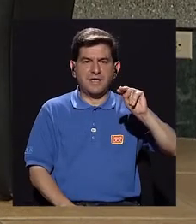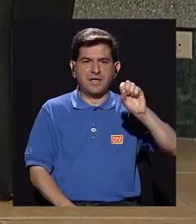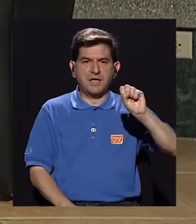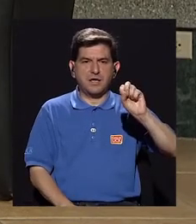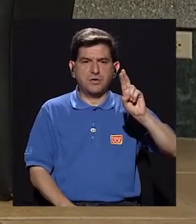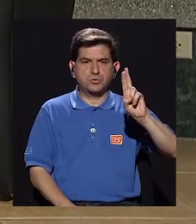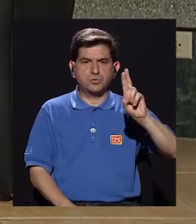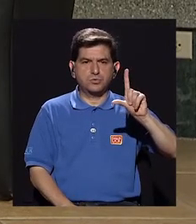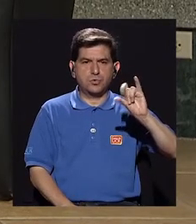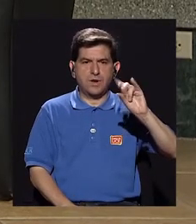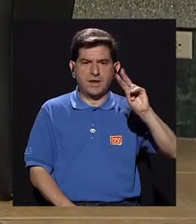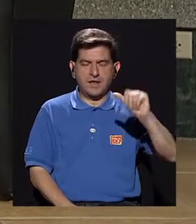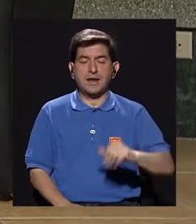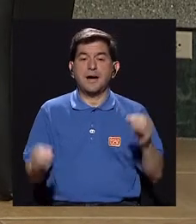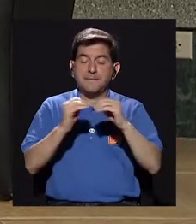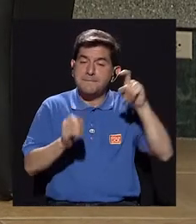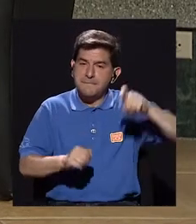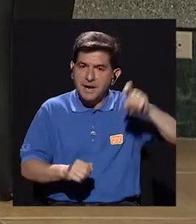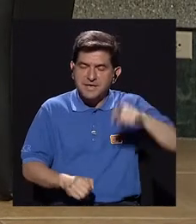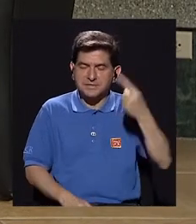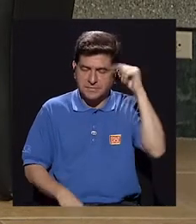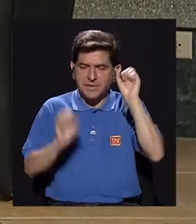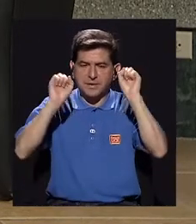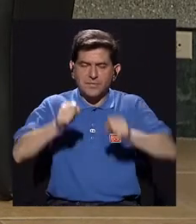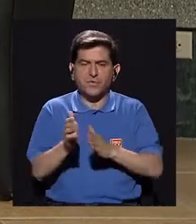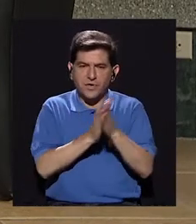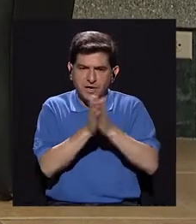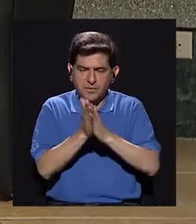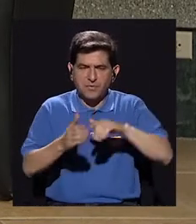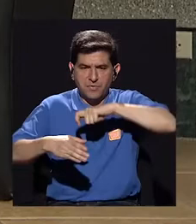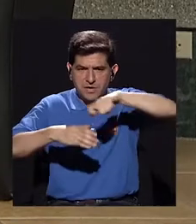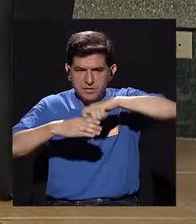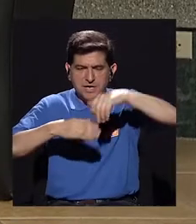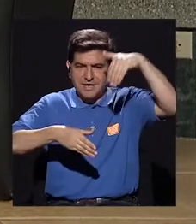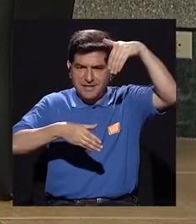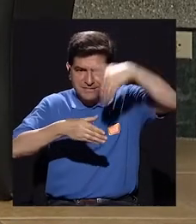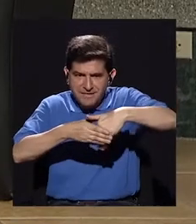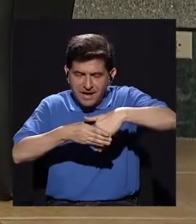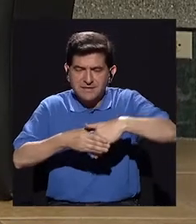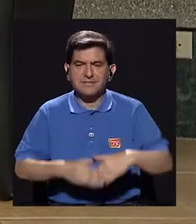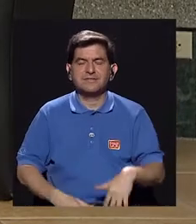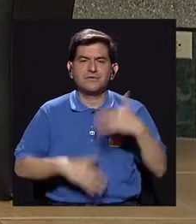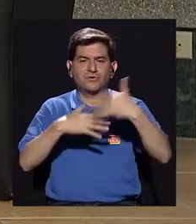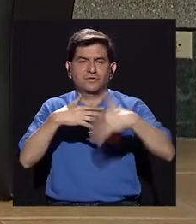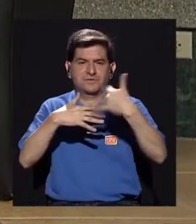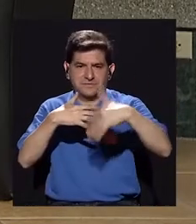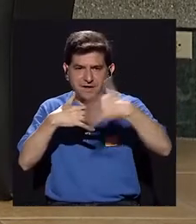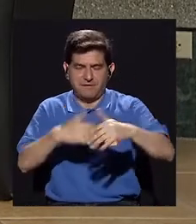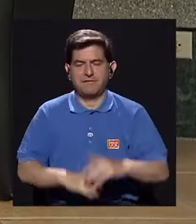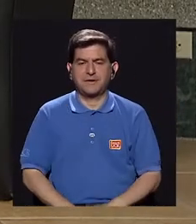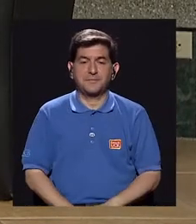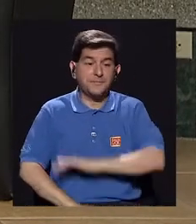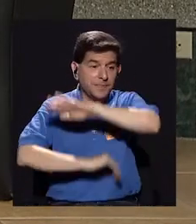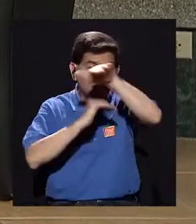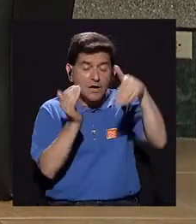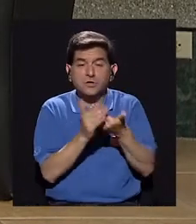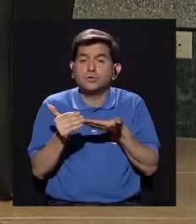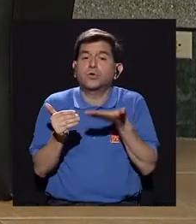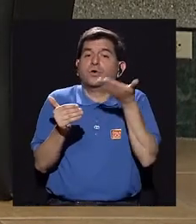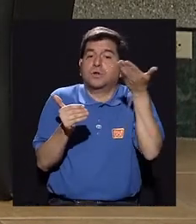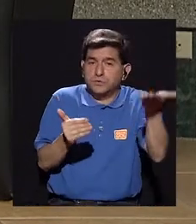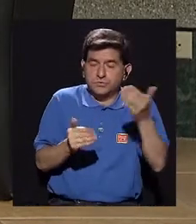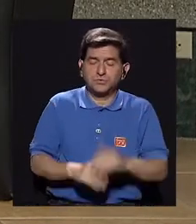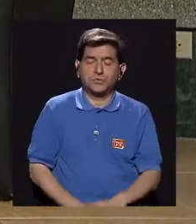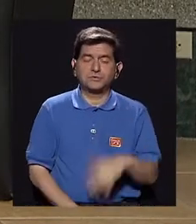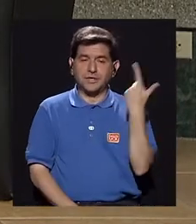insulina, que es cada vez vamos a ocupar más insulina para aprovechar el azúcar que está circulando, digamos, en sangre. Entonces, todos